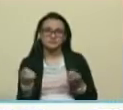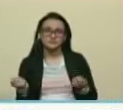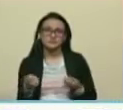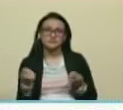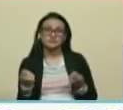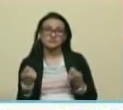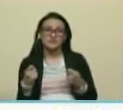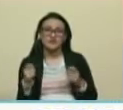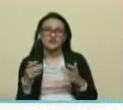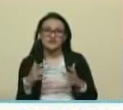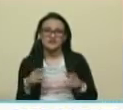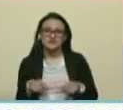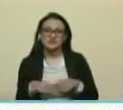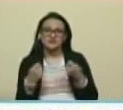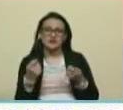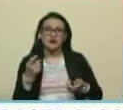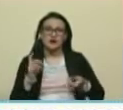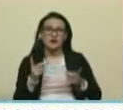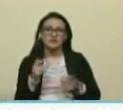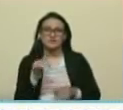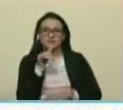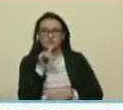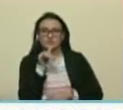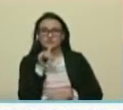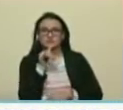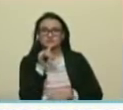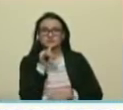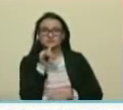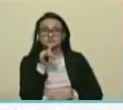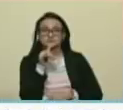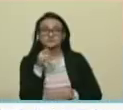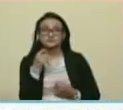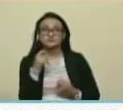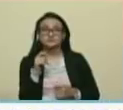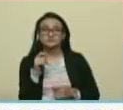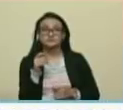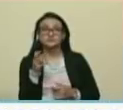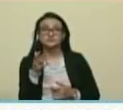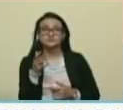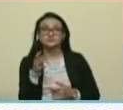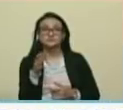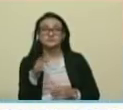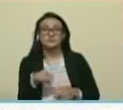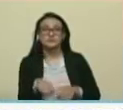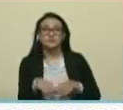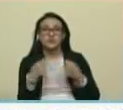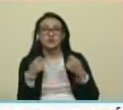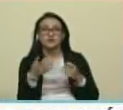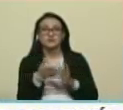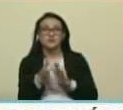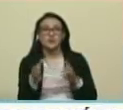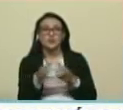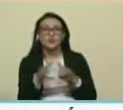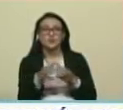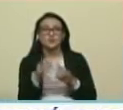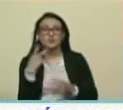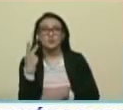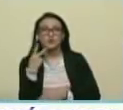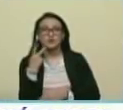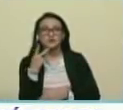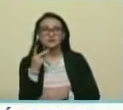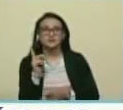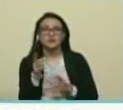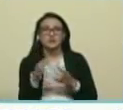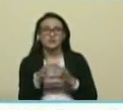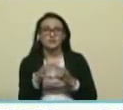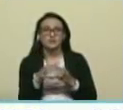tratar de sembrar algún tipo de información que sirva a los efectos belicistas o violentos de algún grupo político, algún grupo